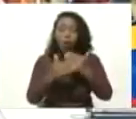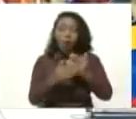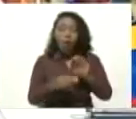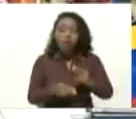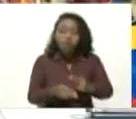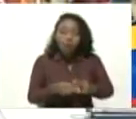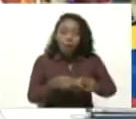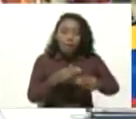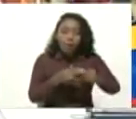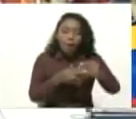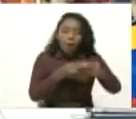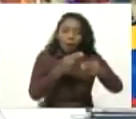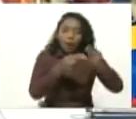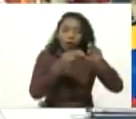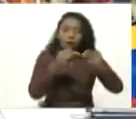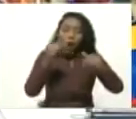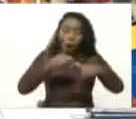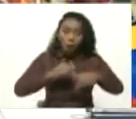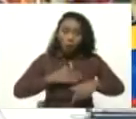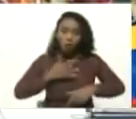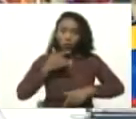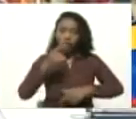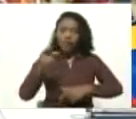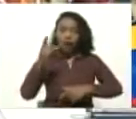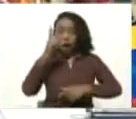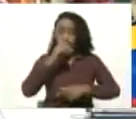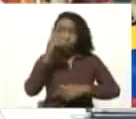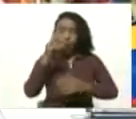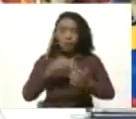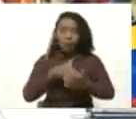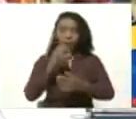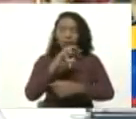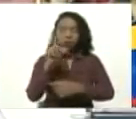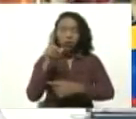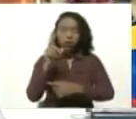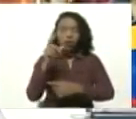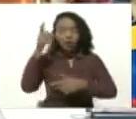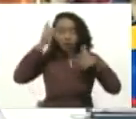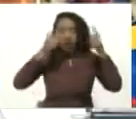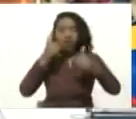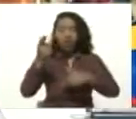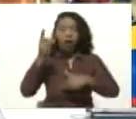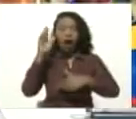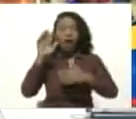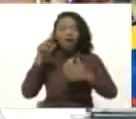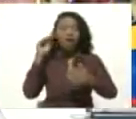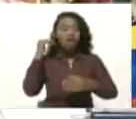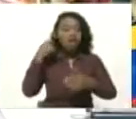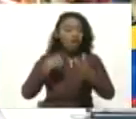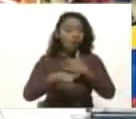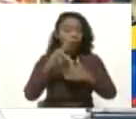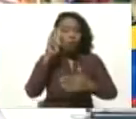hoy podemos decir, en el año icónico 2021, Chávez dijo, vamos al 2021,